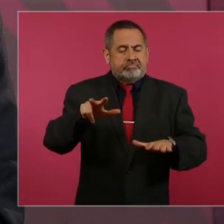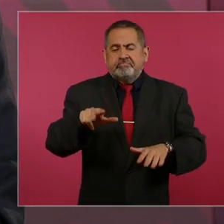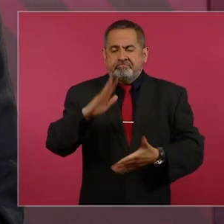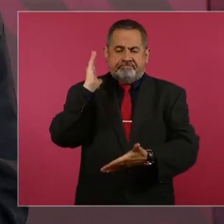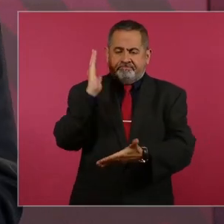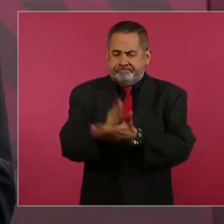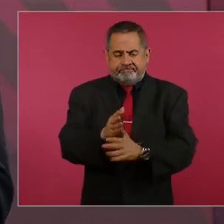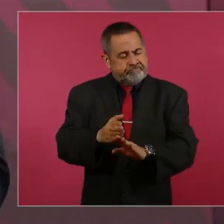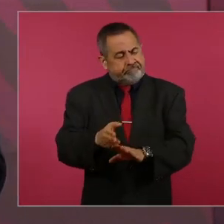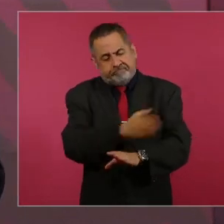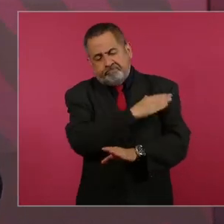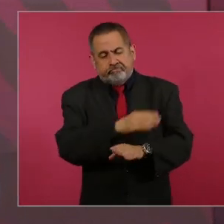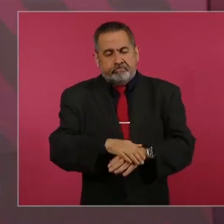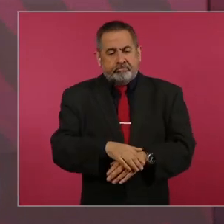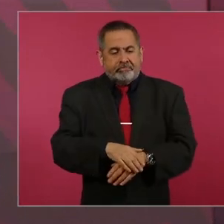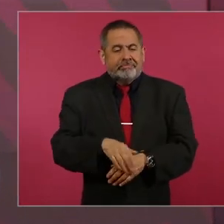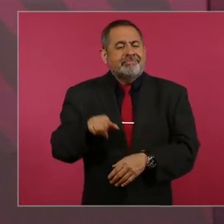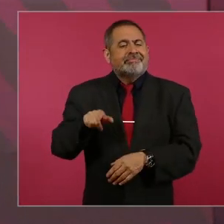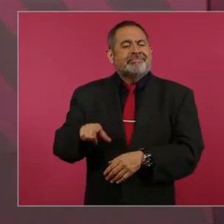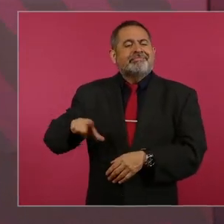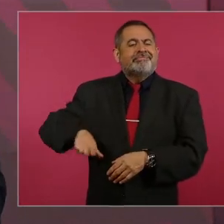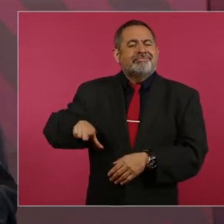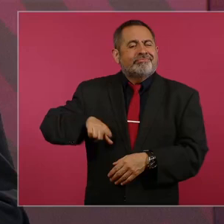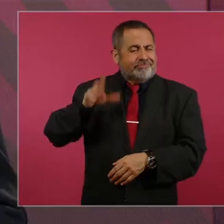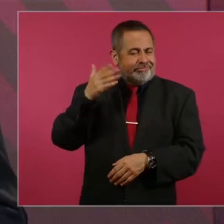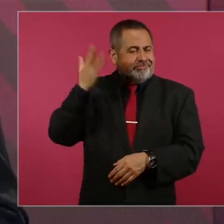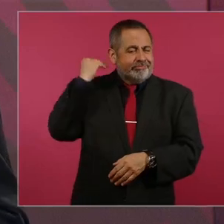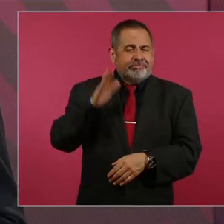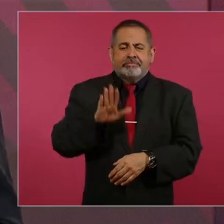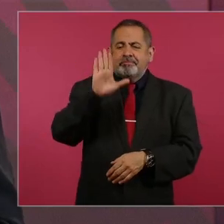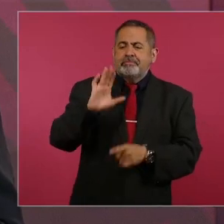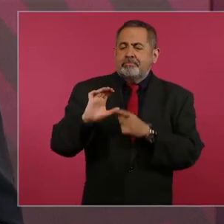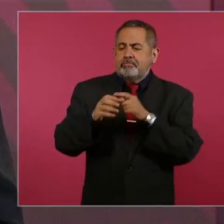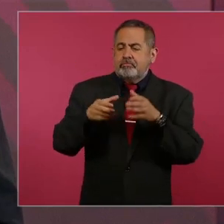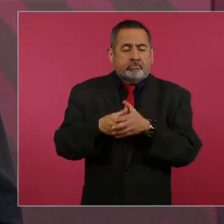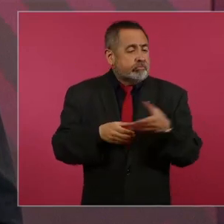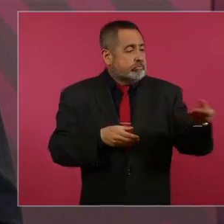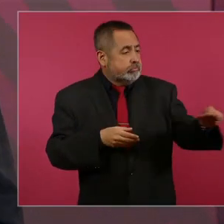El gobierno era un comité al servicio de una minoría,